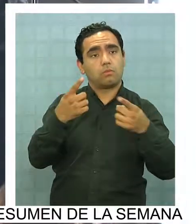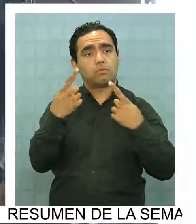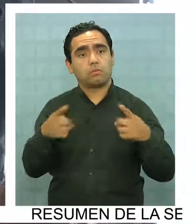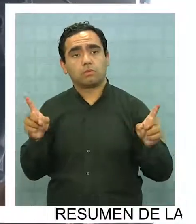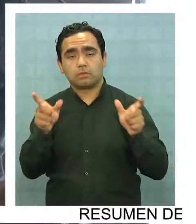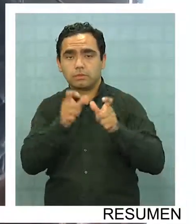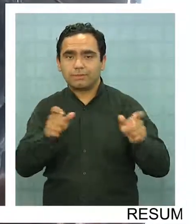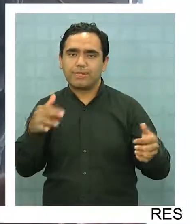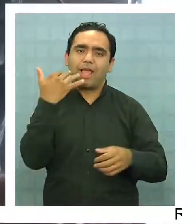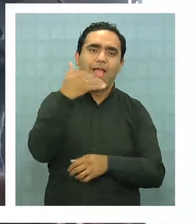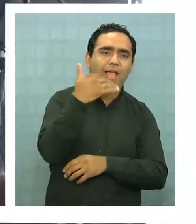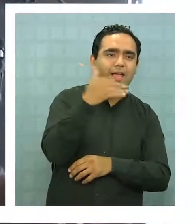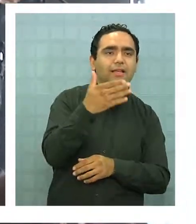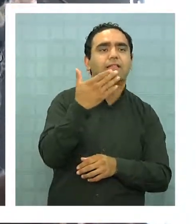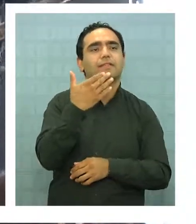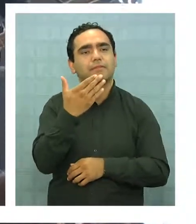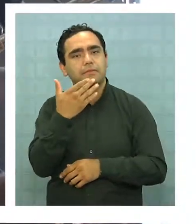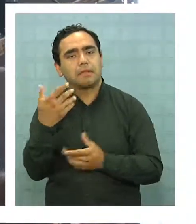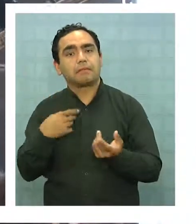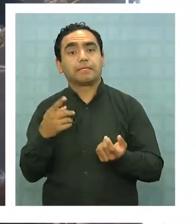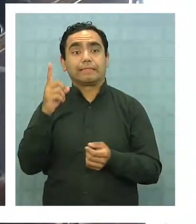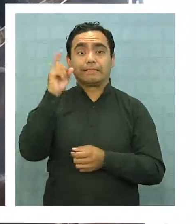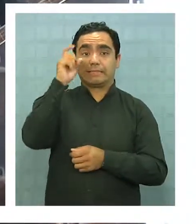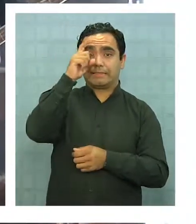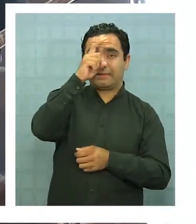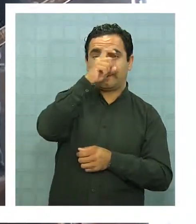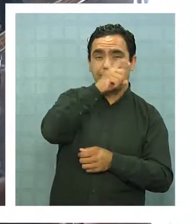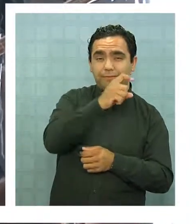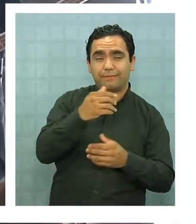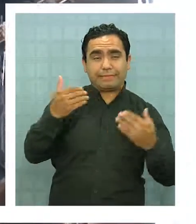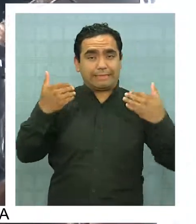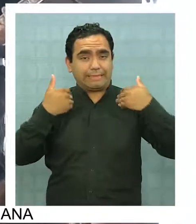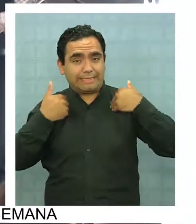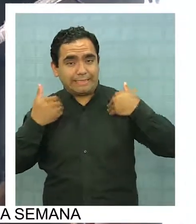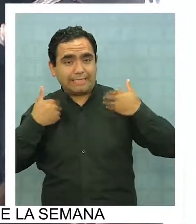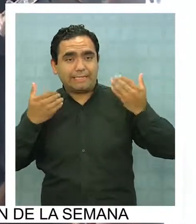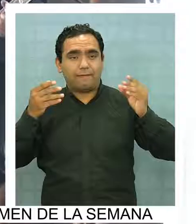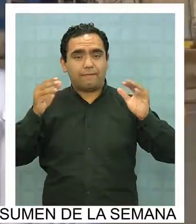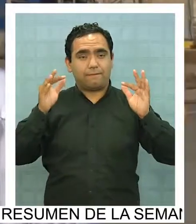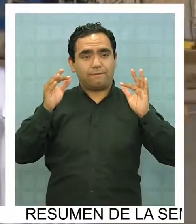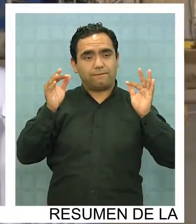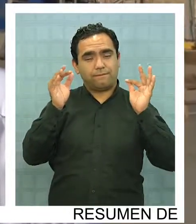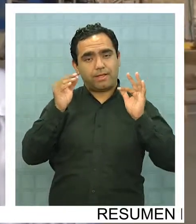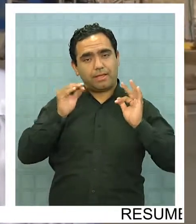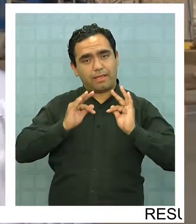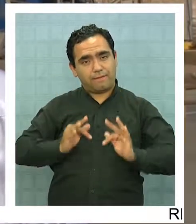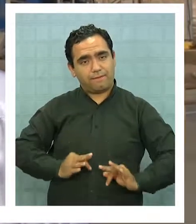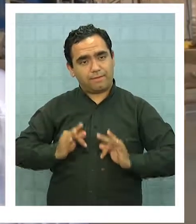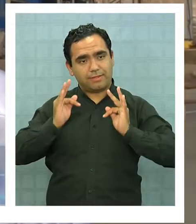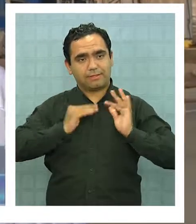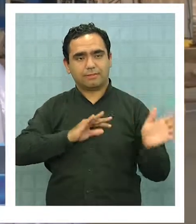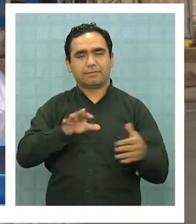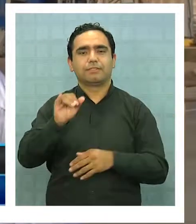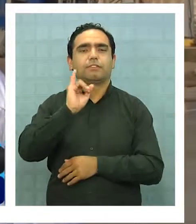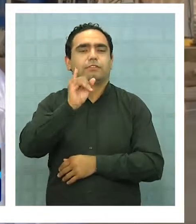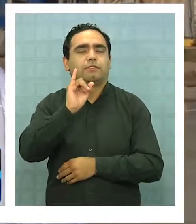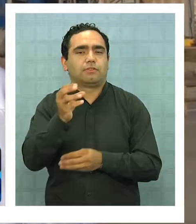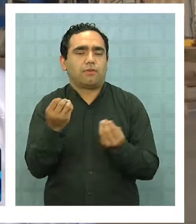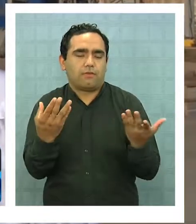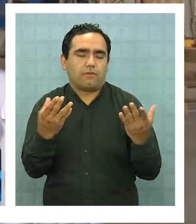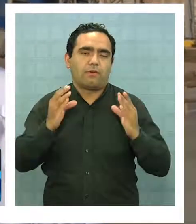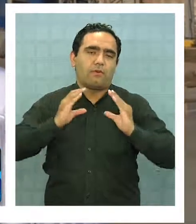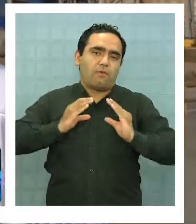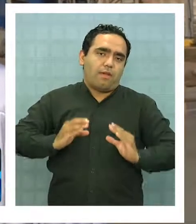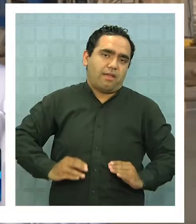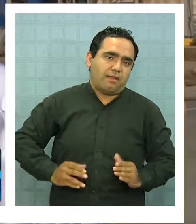entre bromas, no escondieron las dificultades físicas a la hora de tocar. Tiene su dificultad un poquito, respirar